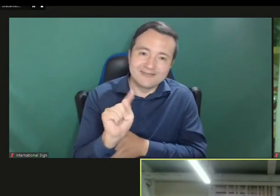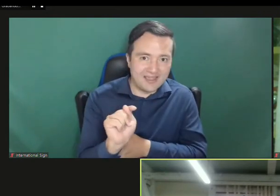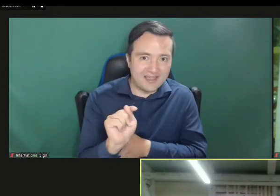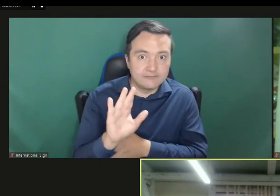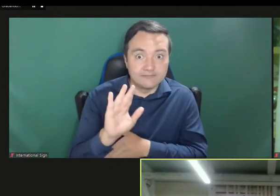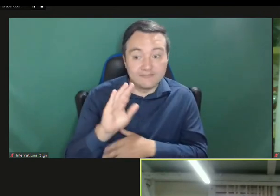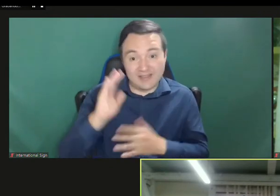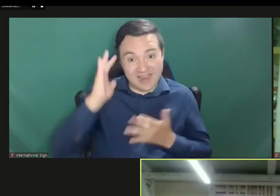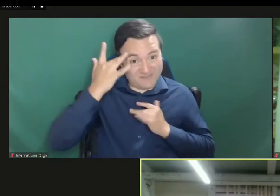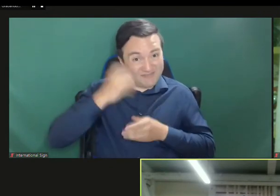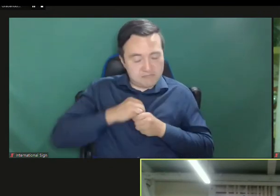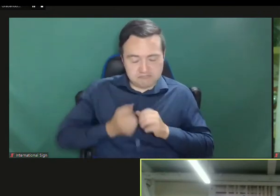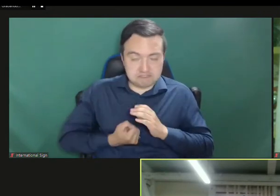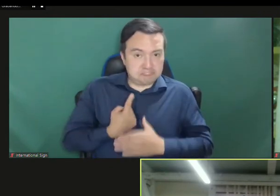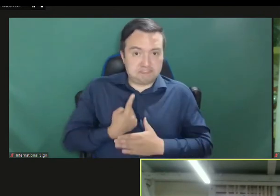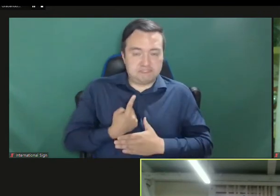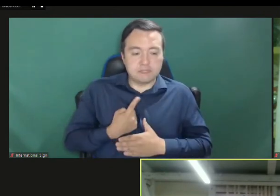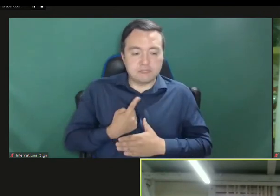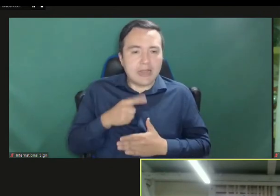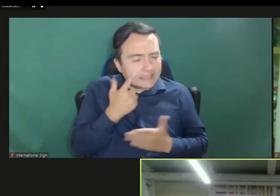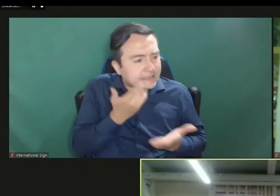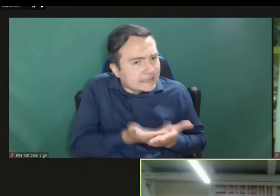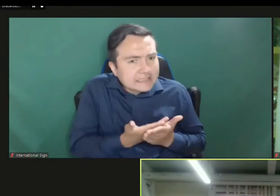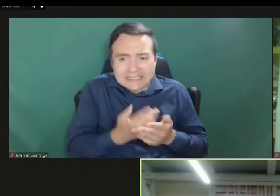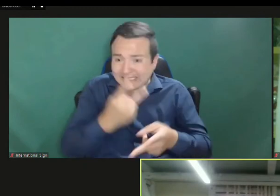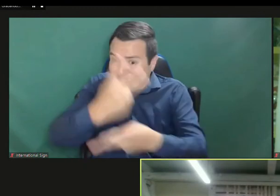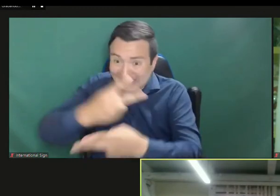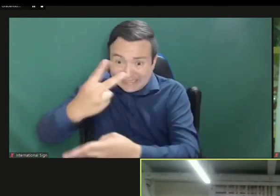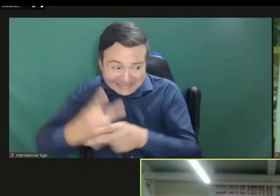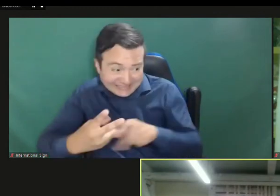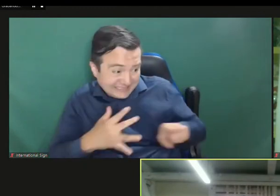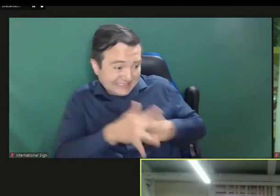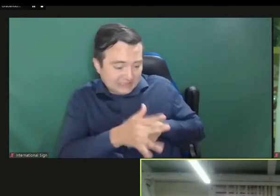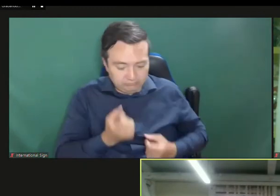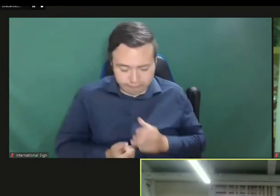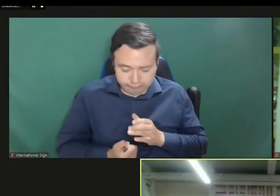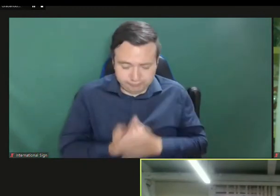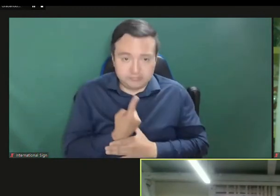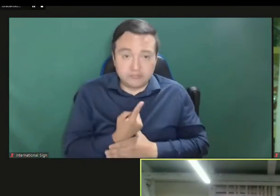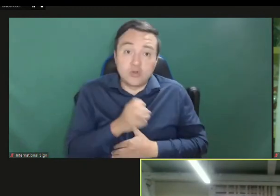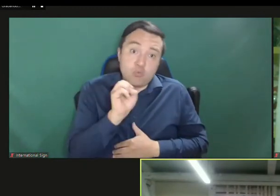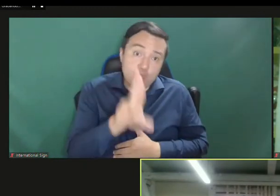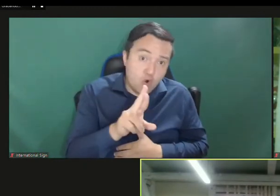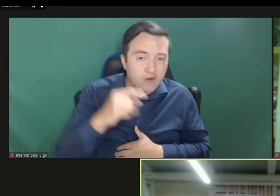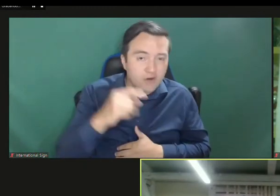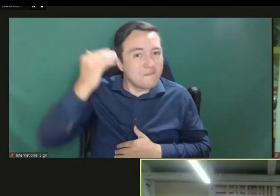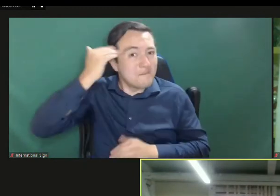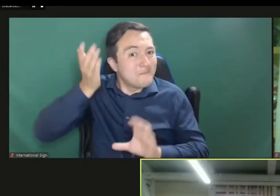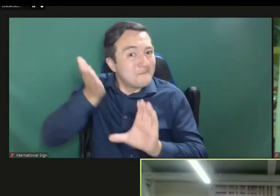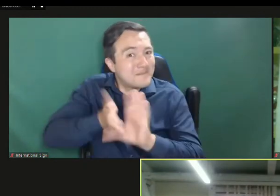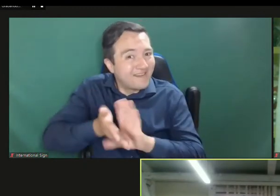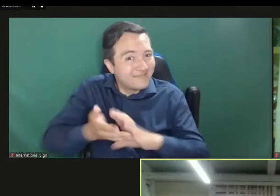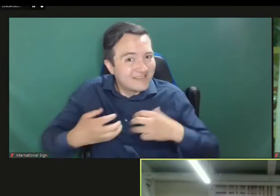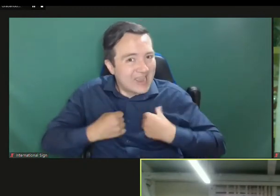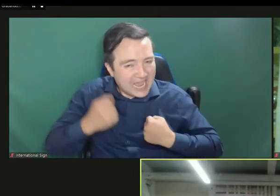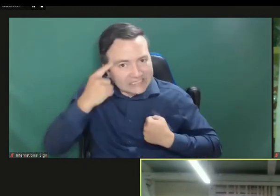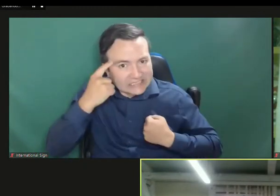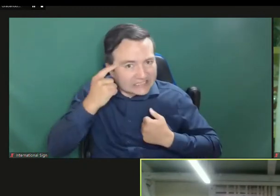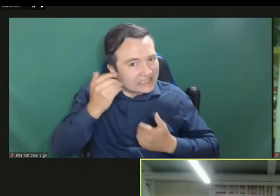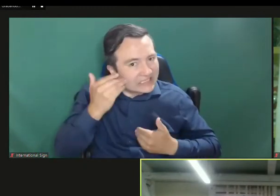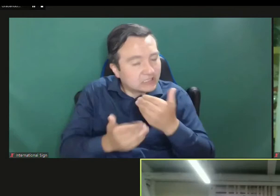más importantes sobre la salud mental conviviente 19 que se han traducido al